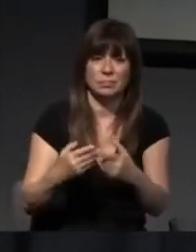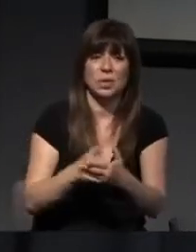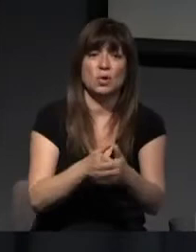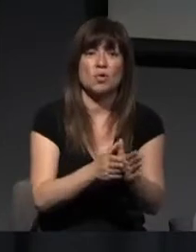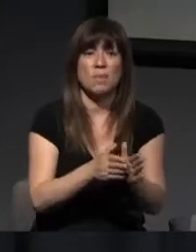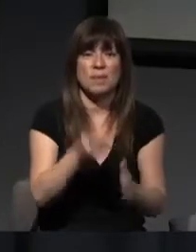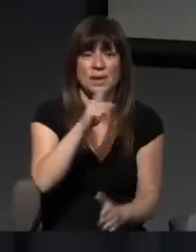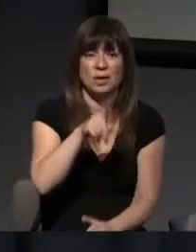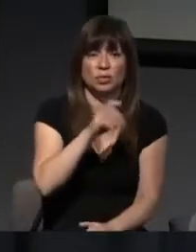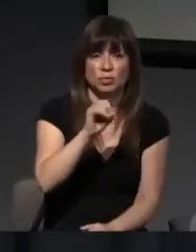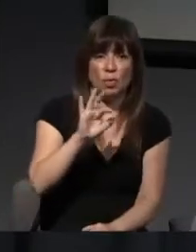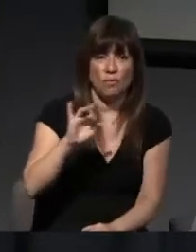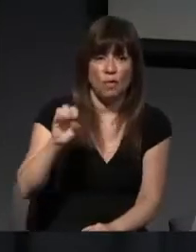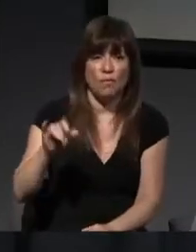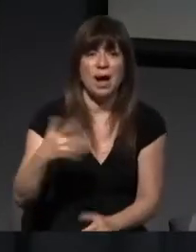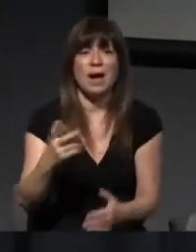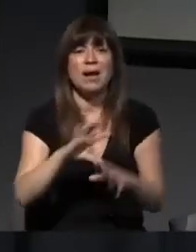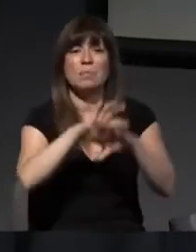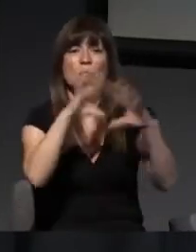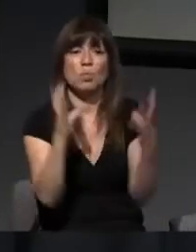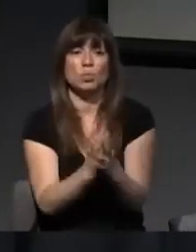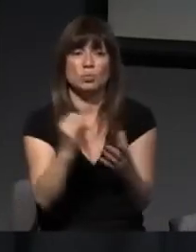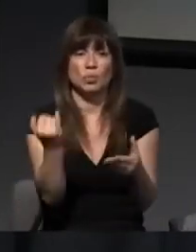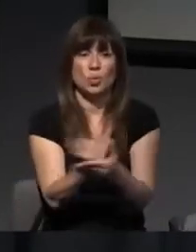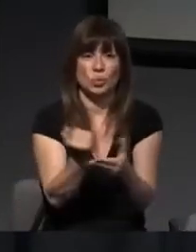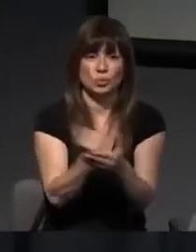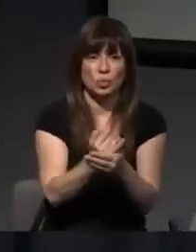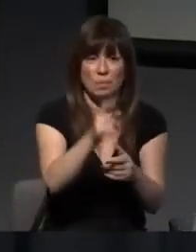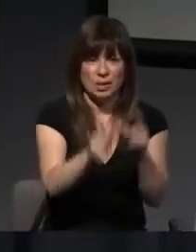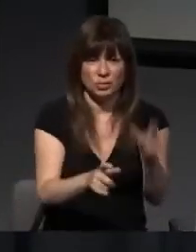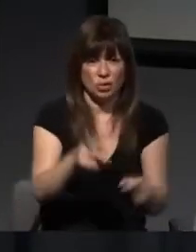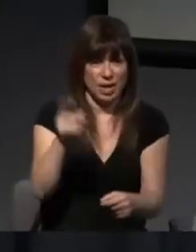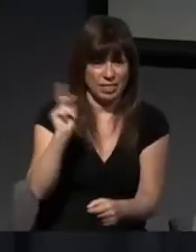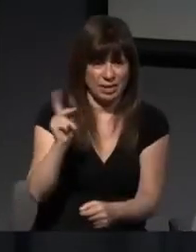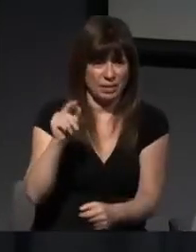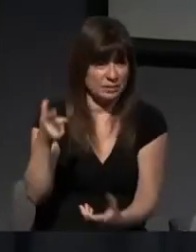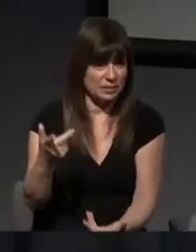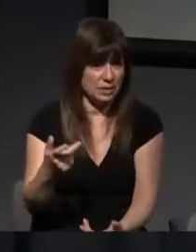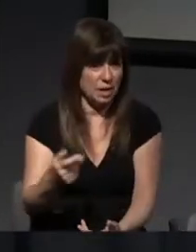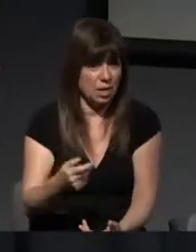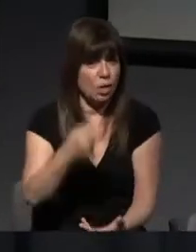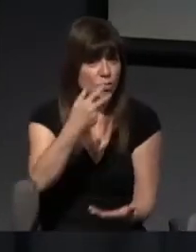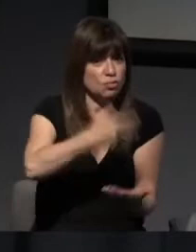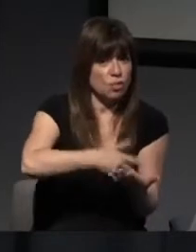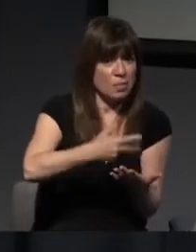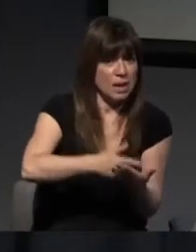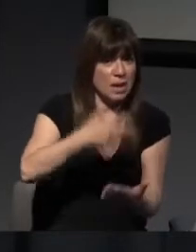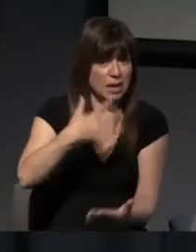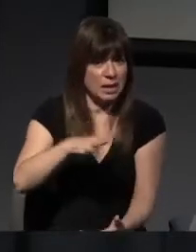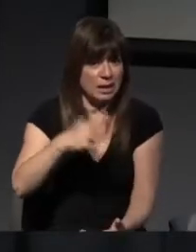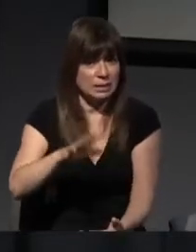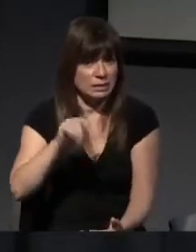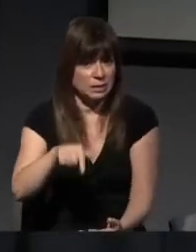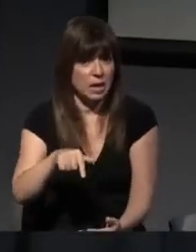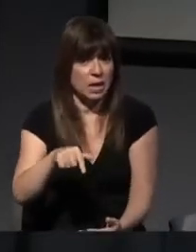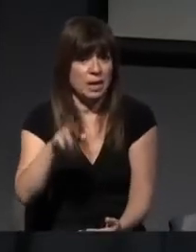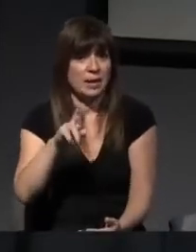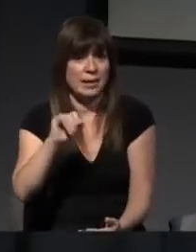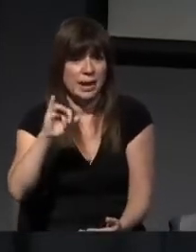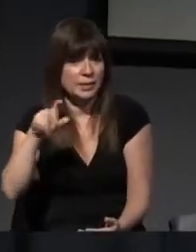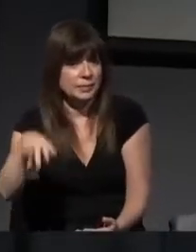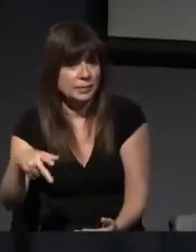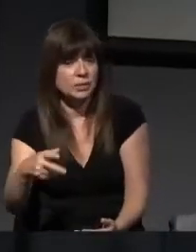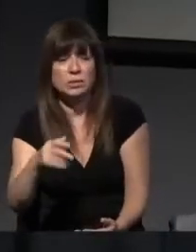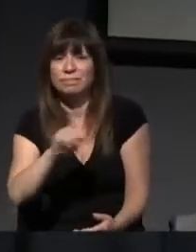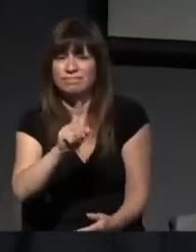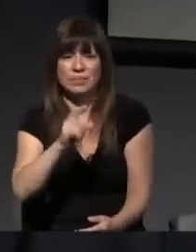el mundo de incluir personas con discapacidad. No solamente en la REIN, que parte del 2015, sino que también en todo lo que se ha hecho en discapacidad desde